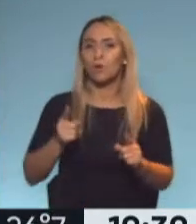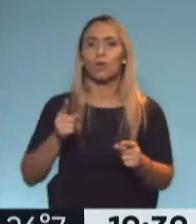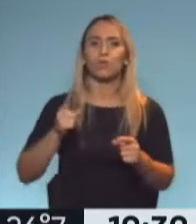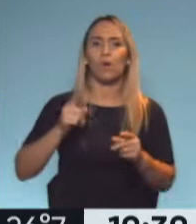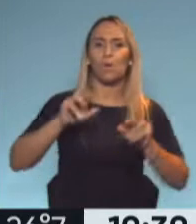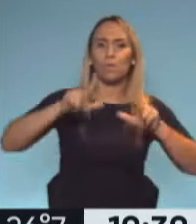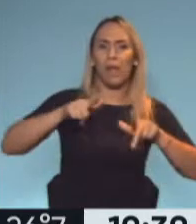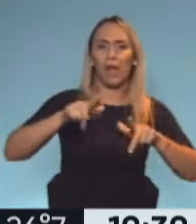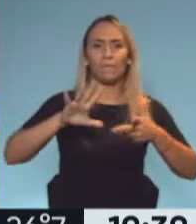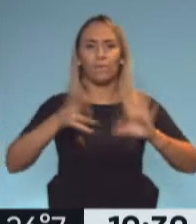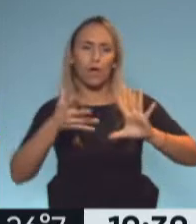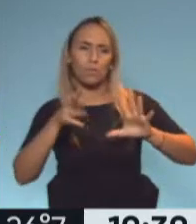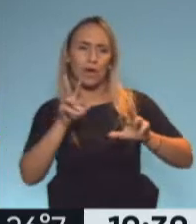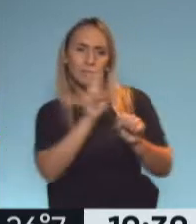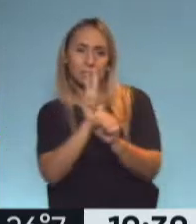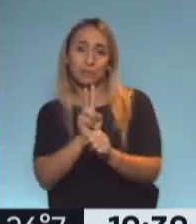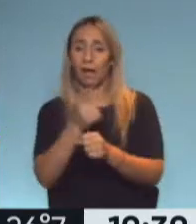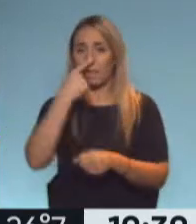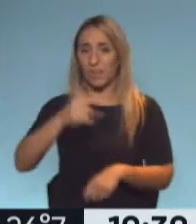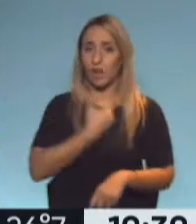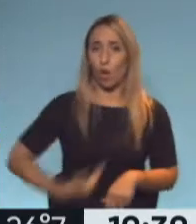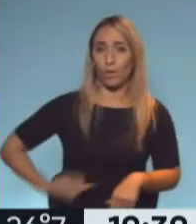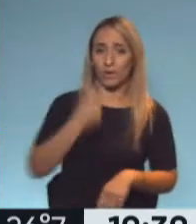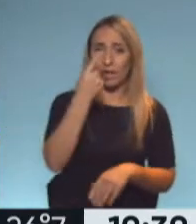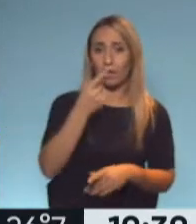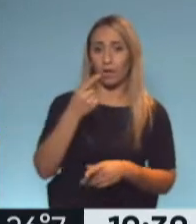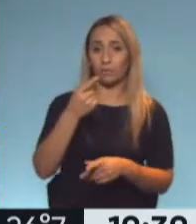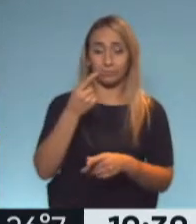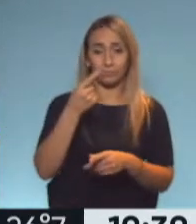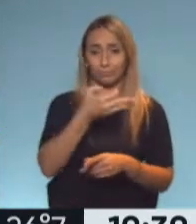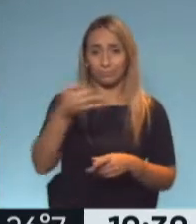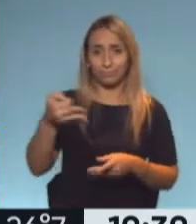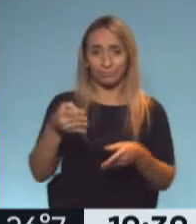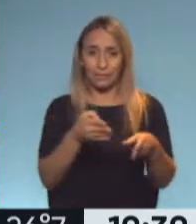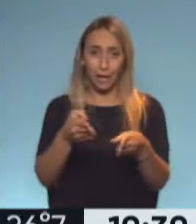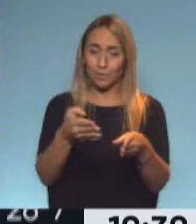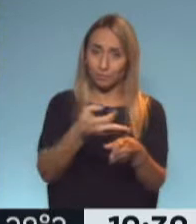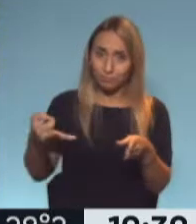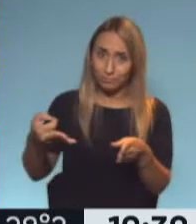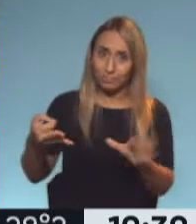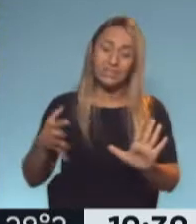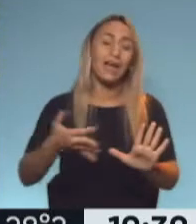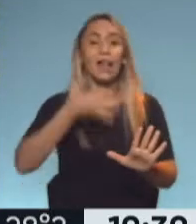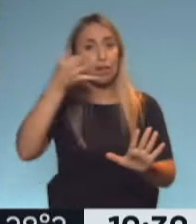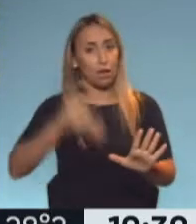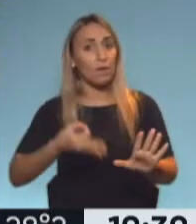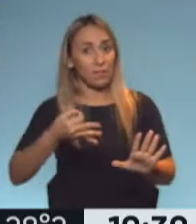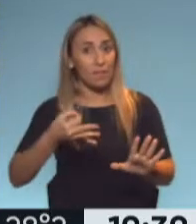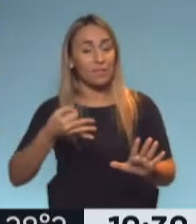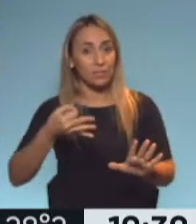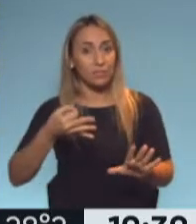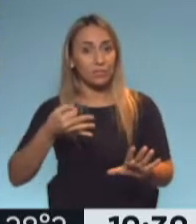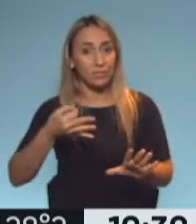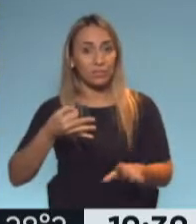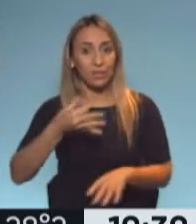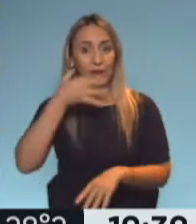cuidados? Al final Gildo estaba marcando el camino de lo que había que hacer. Y la verdad es que uno se siente